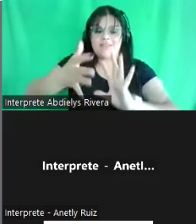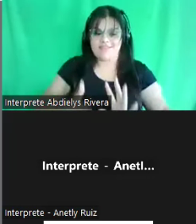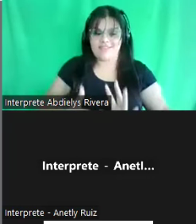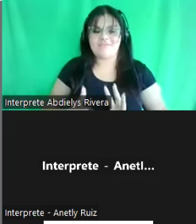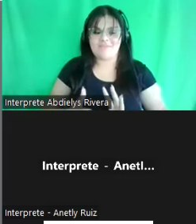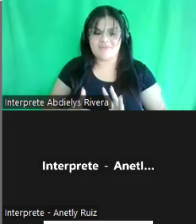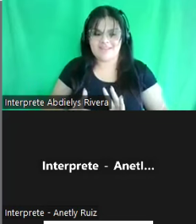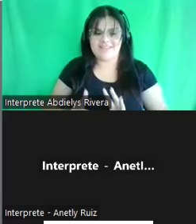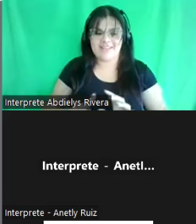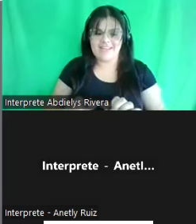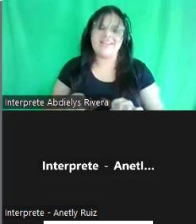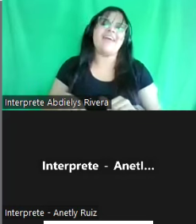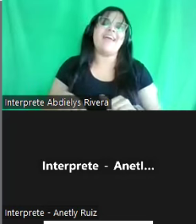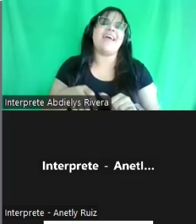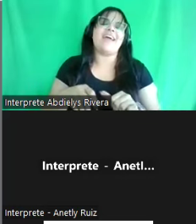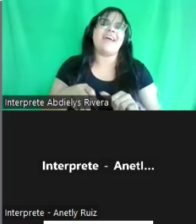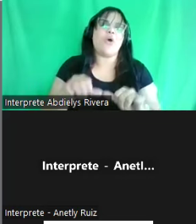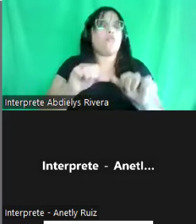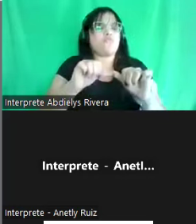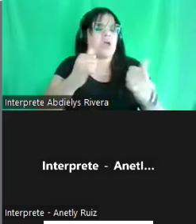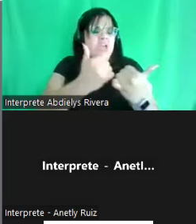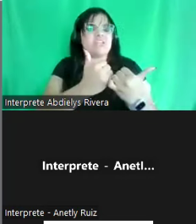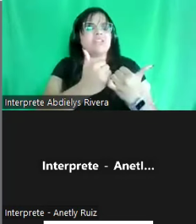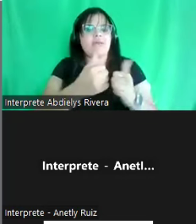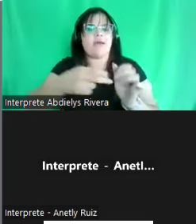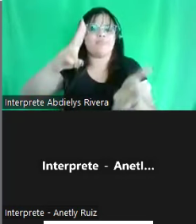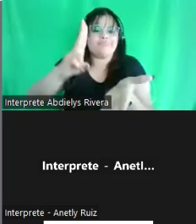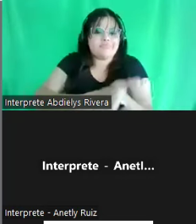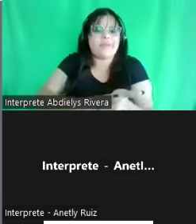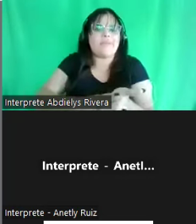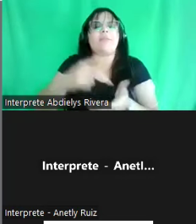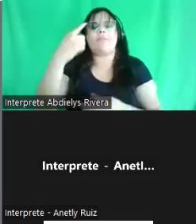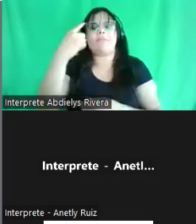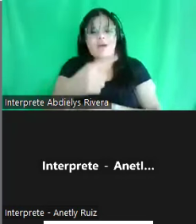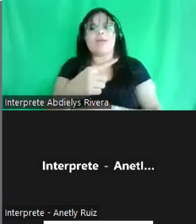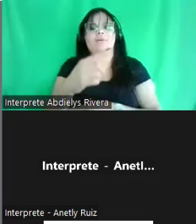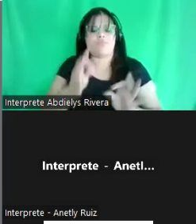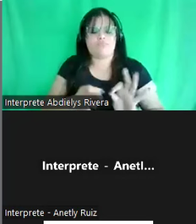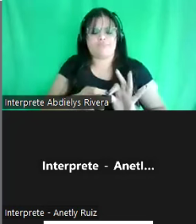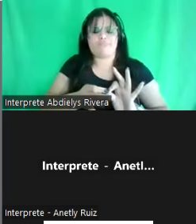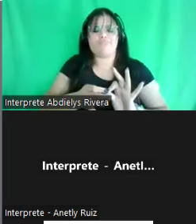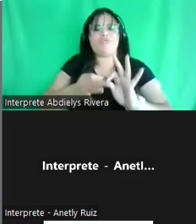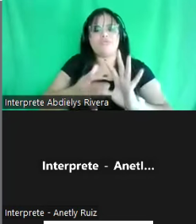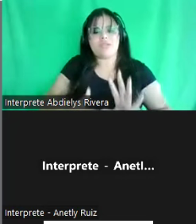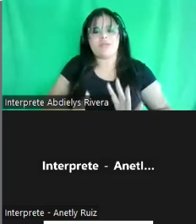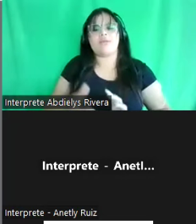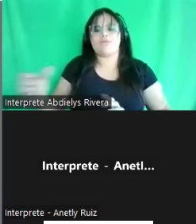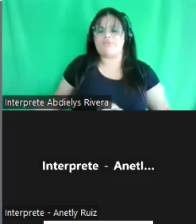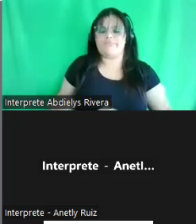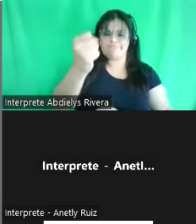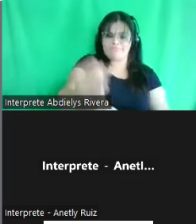este intérprete esté disponible para cuando se requiere el servicio. Así que los hospitales tienen que tener políticas